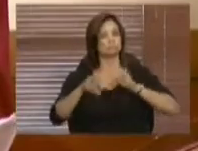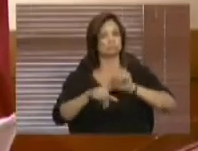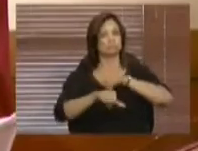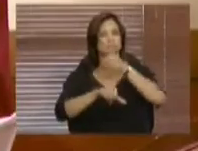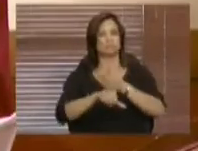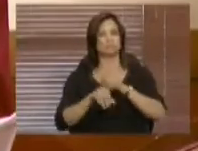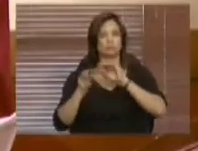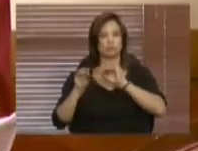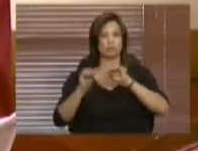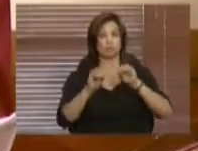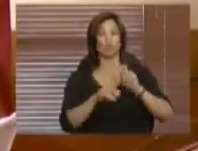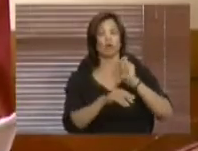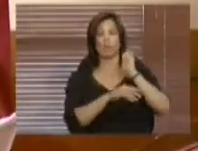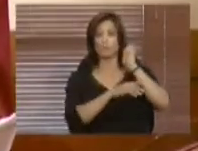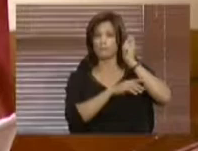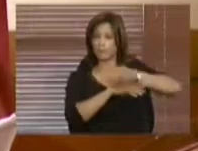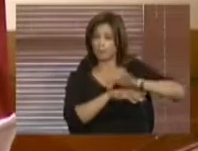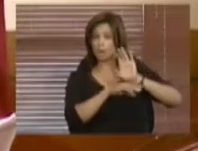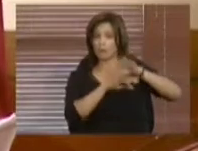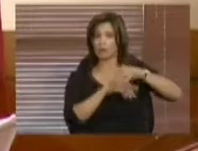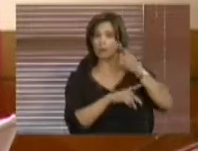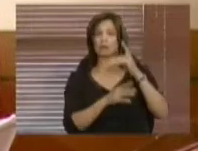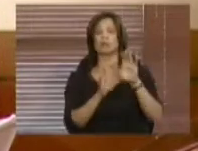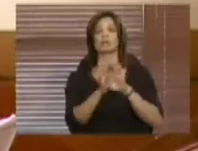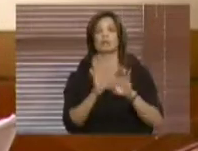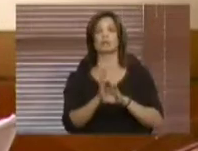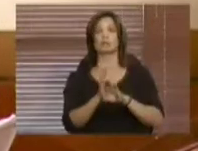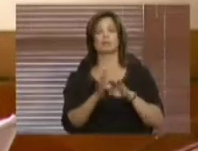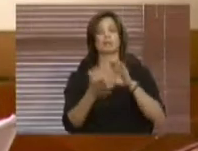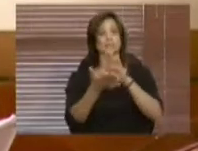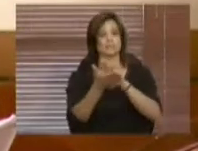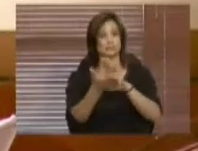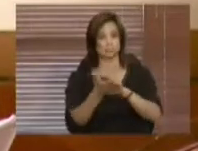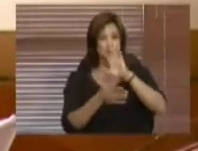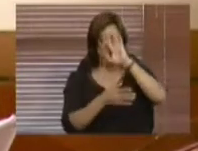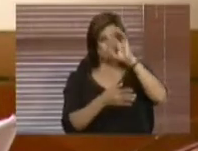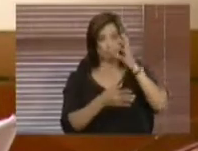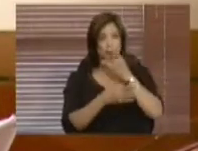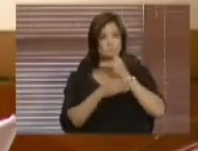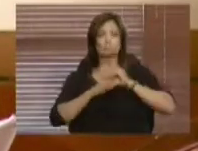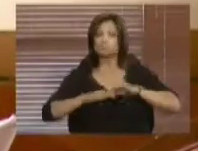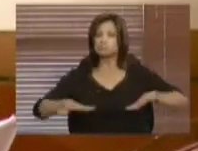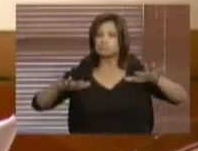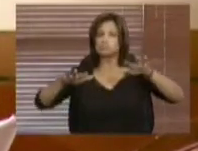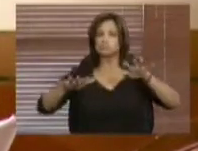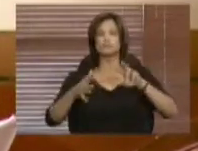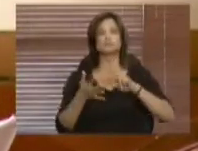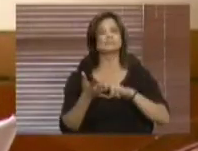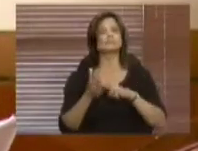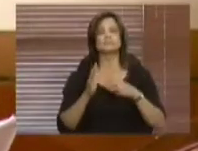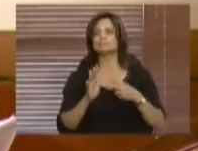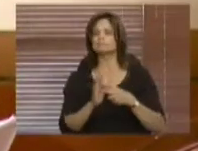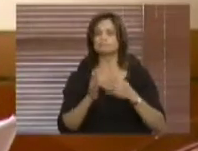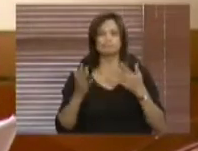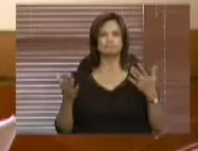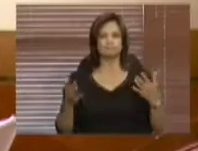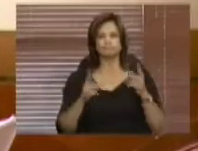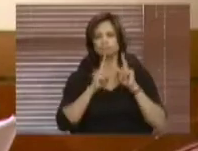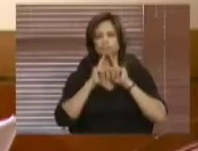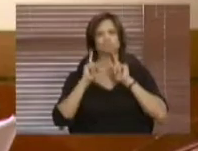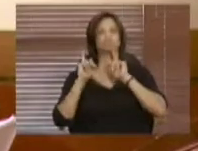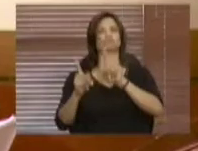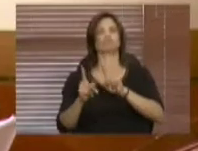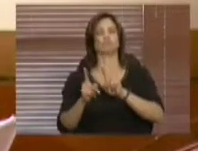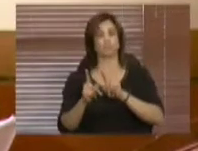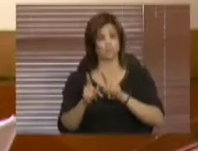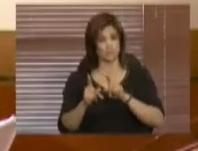la enseñanza obligatoria de la Constitución en las escuelas del país. Se trata de un mandato